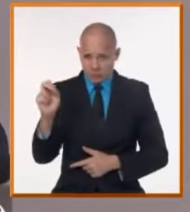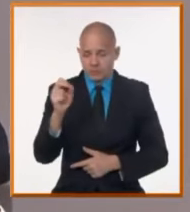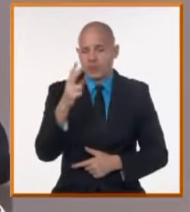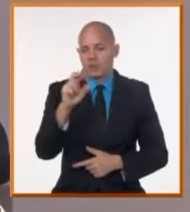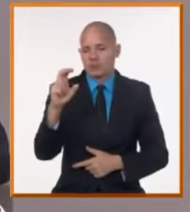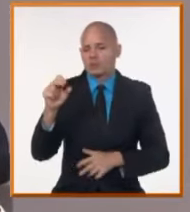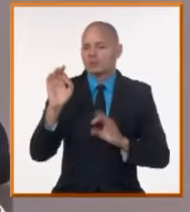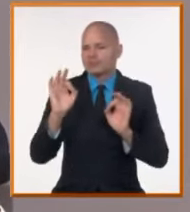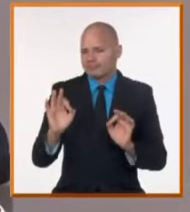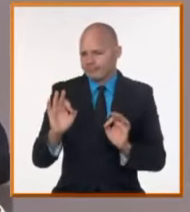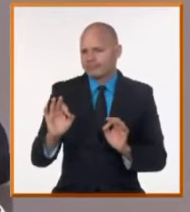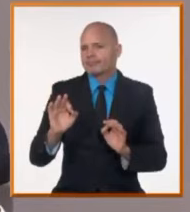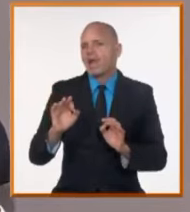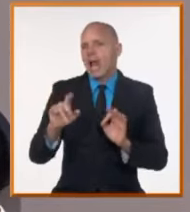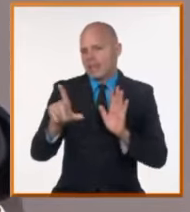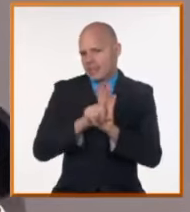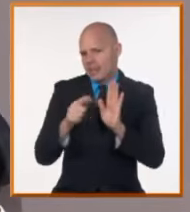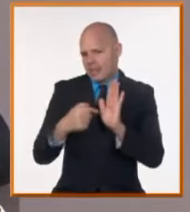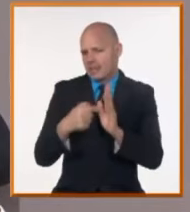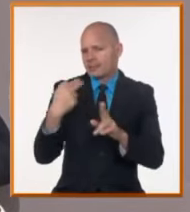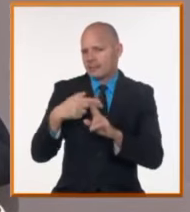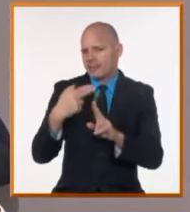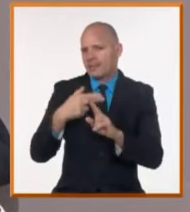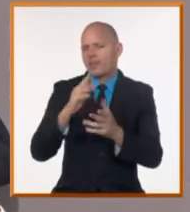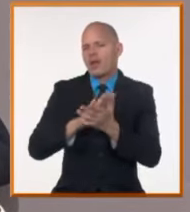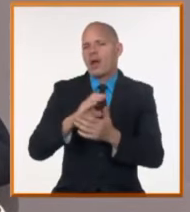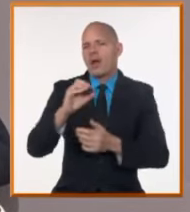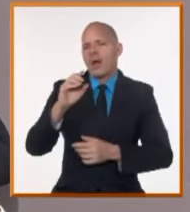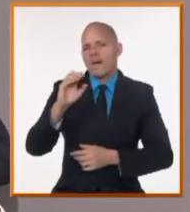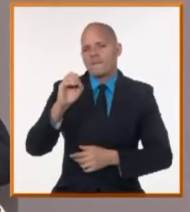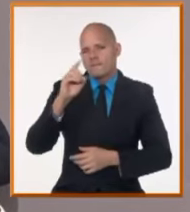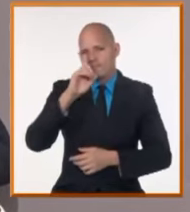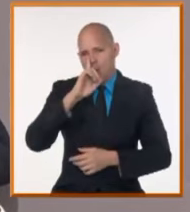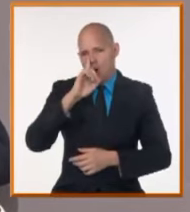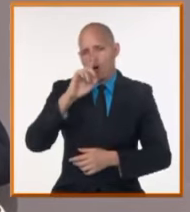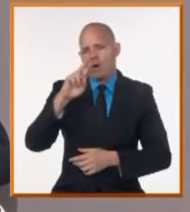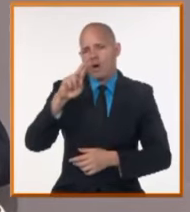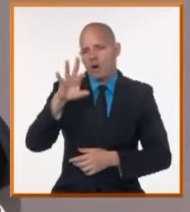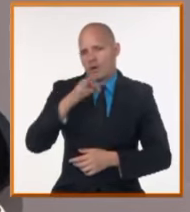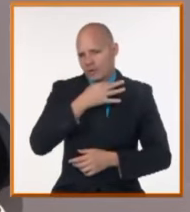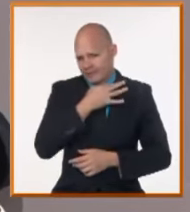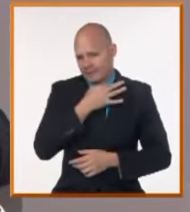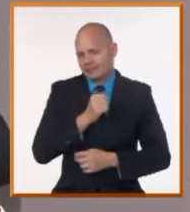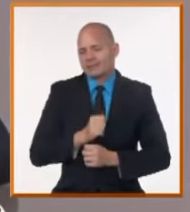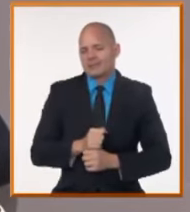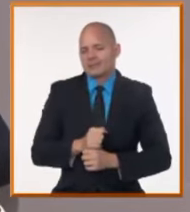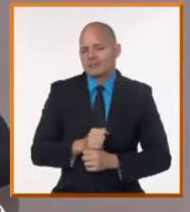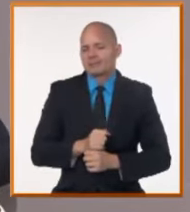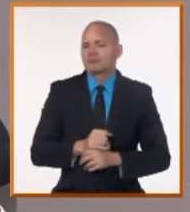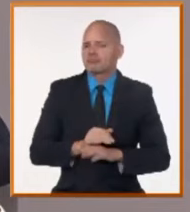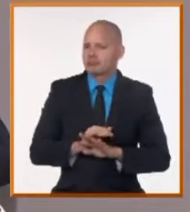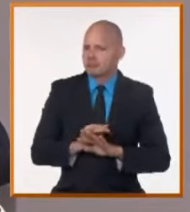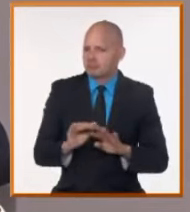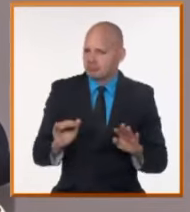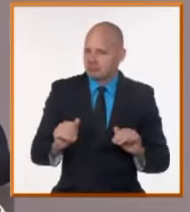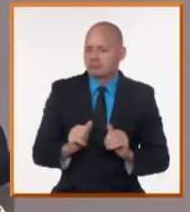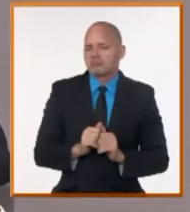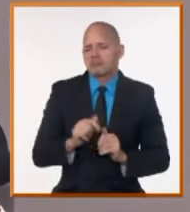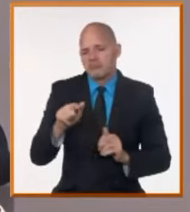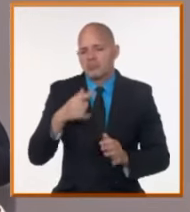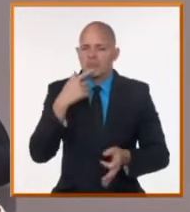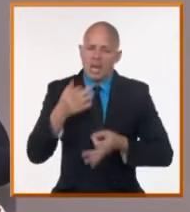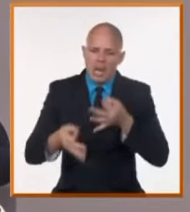se le conoce, y más recientemente se realizó esta que tenía que ver con la conspiración.